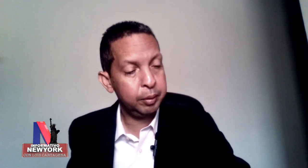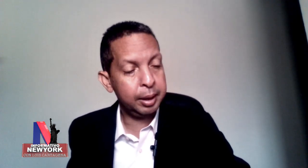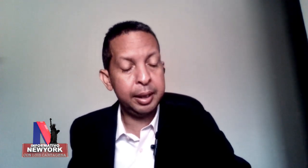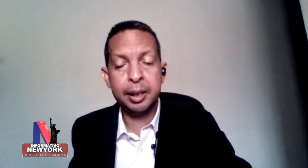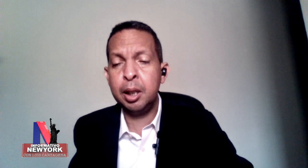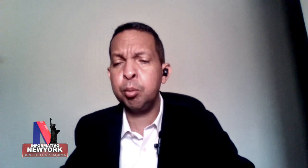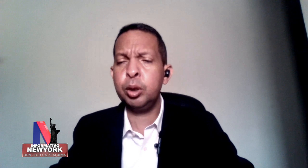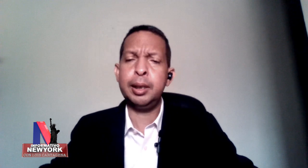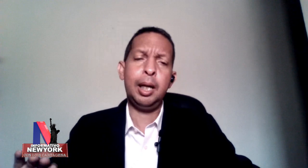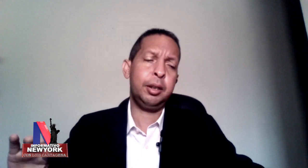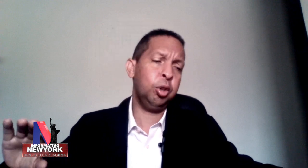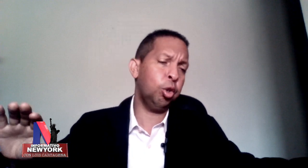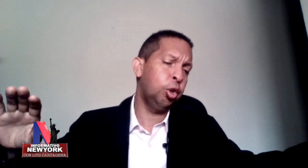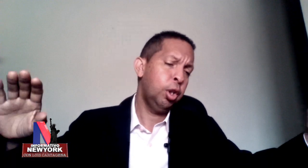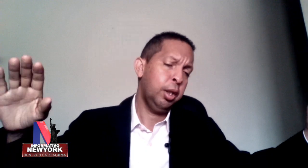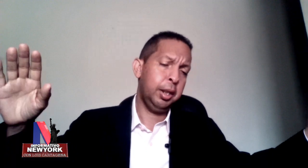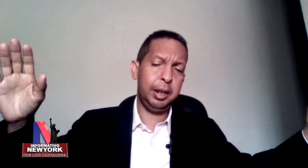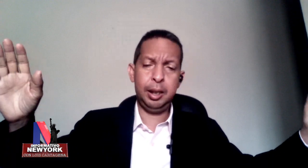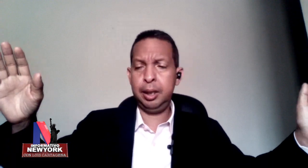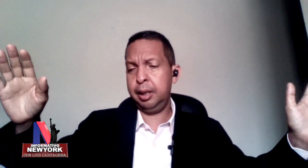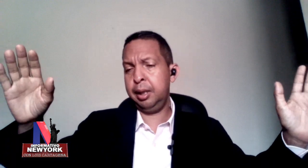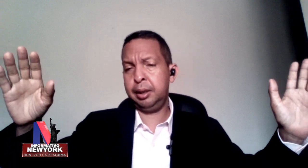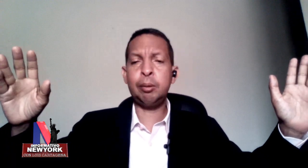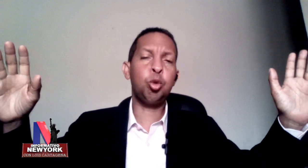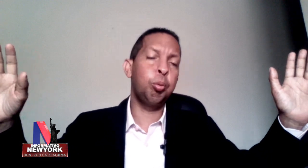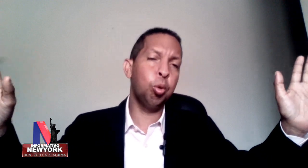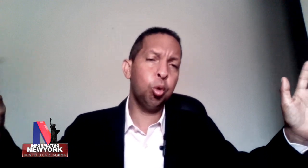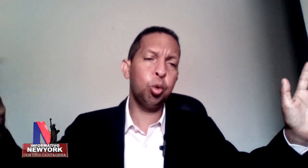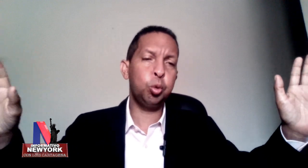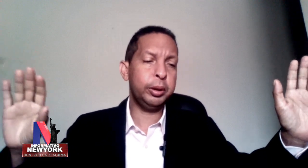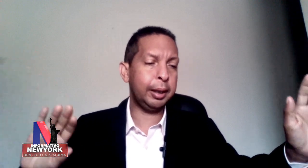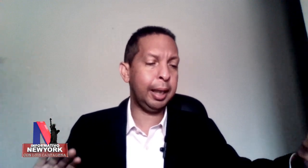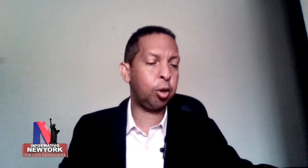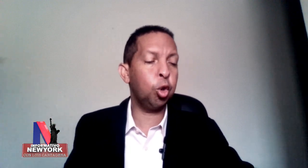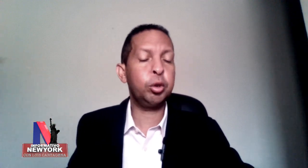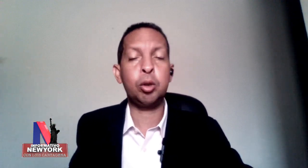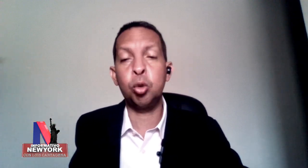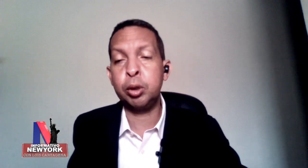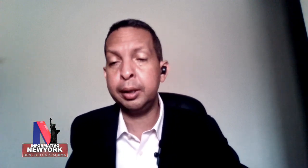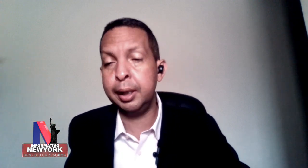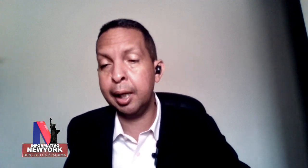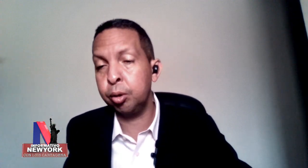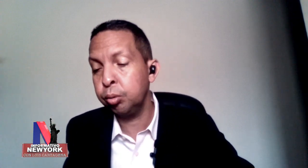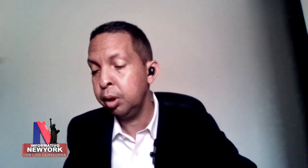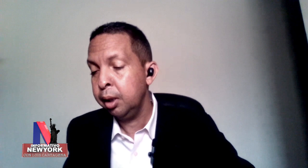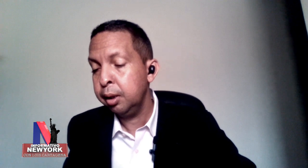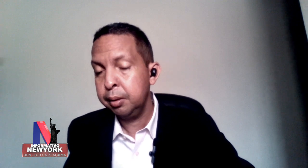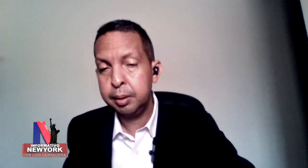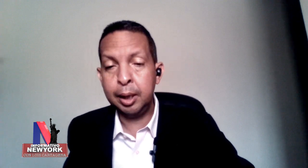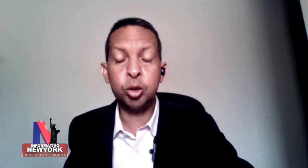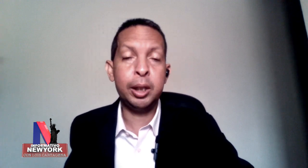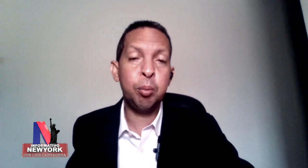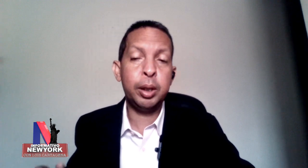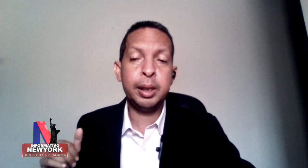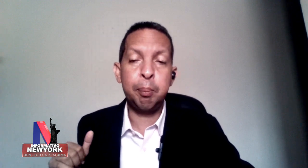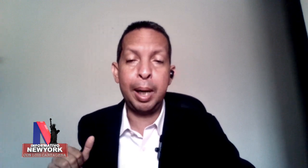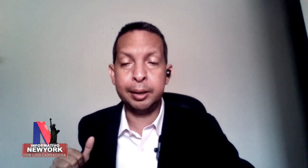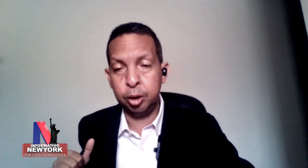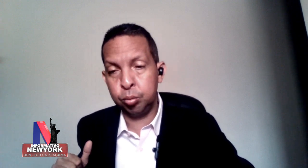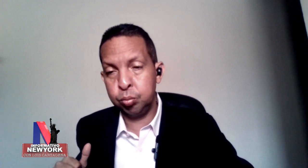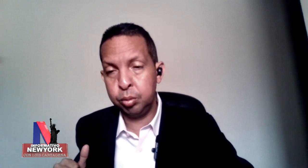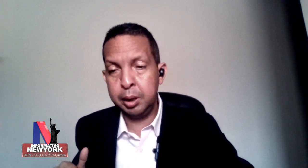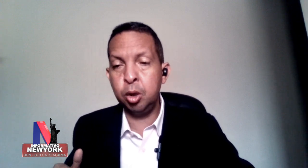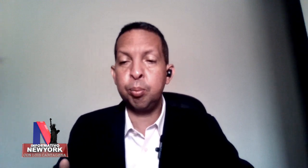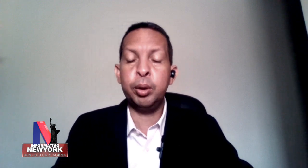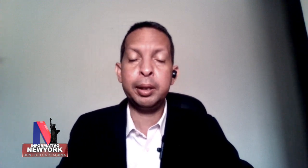Ginés, que dejemos de estar haciendo tanto bulto y tanta cosa con los haitianos, que lo tenemos ahí en